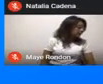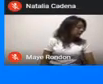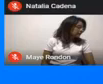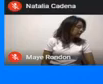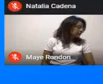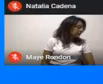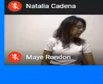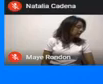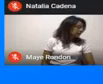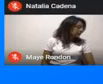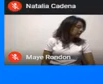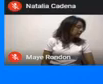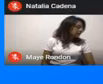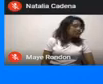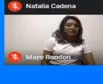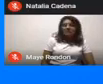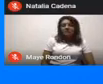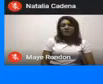Siguiente.